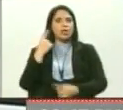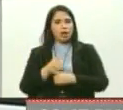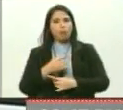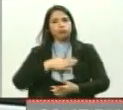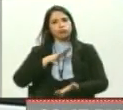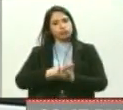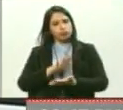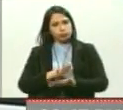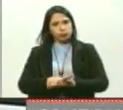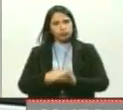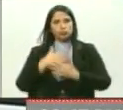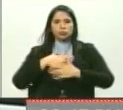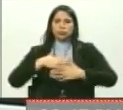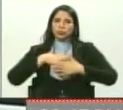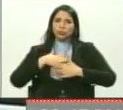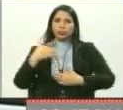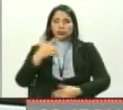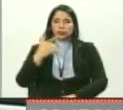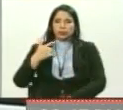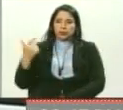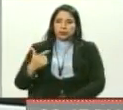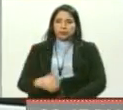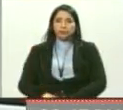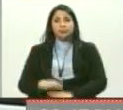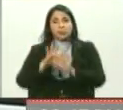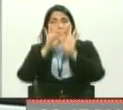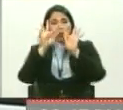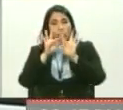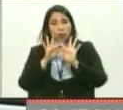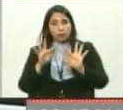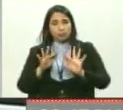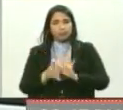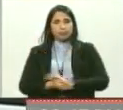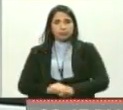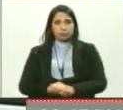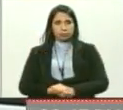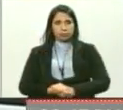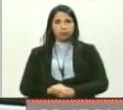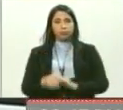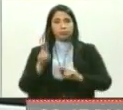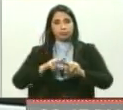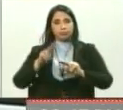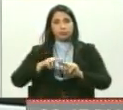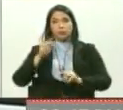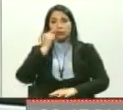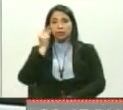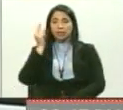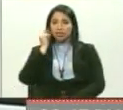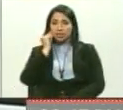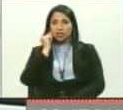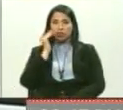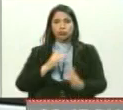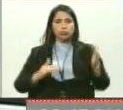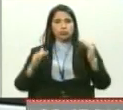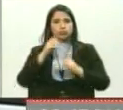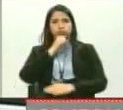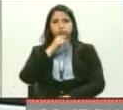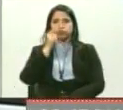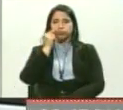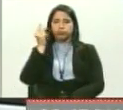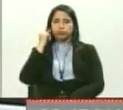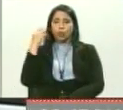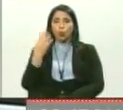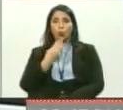a buscar los mecanismos para que los niños, los adultos mayores, la